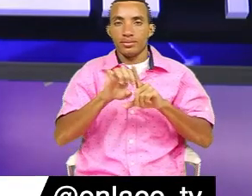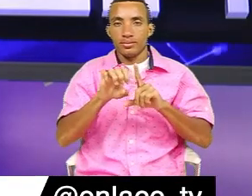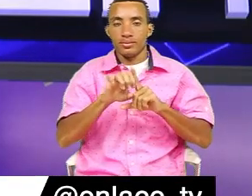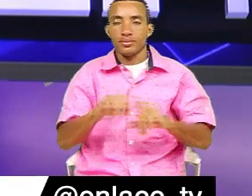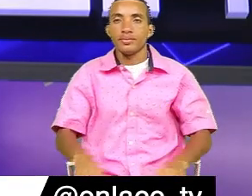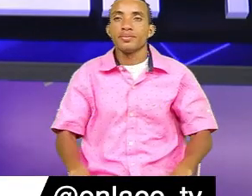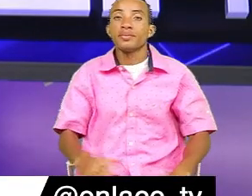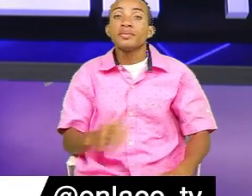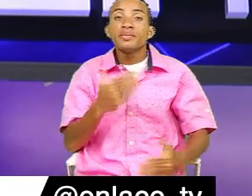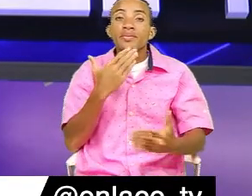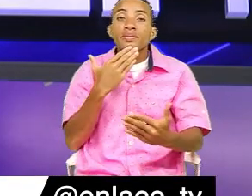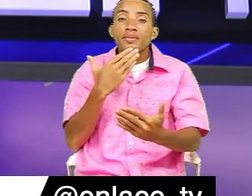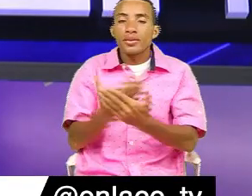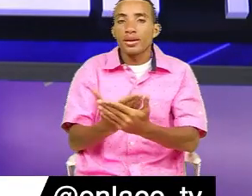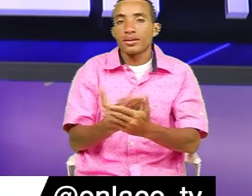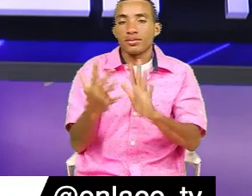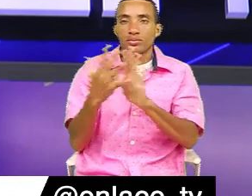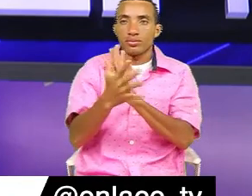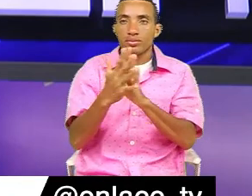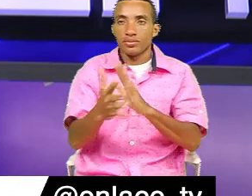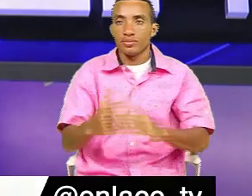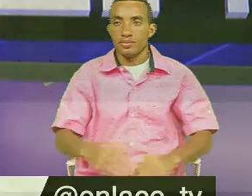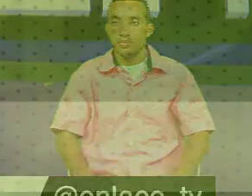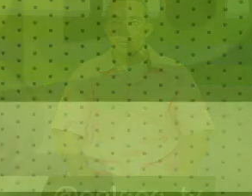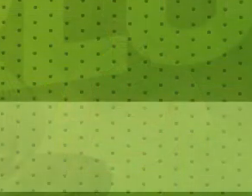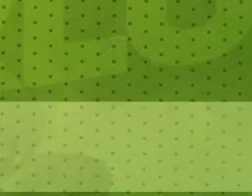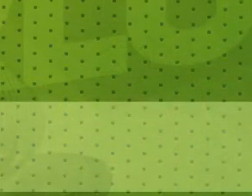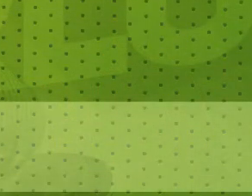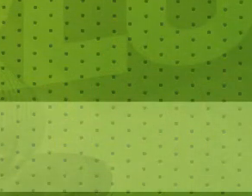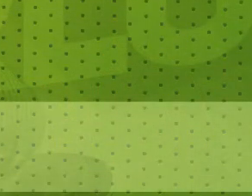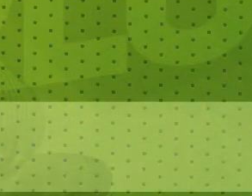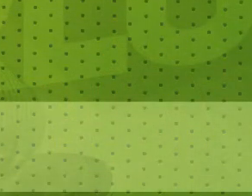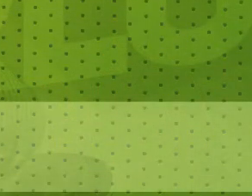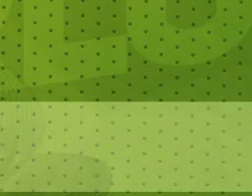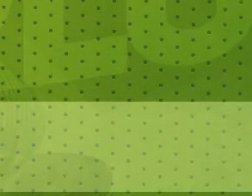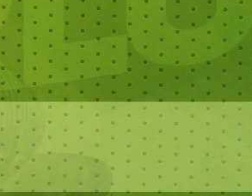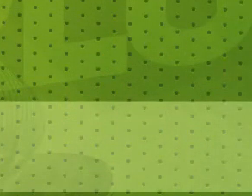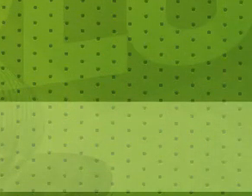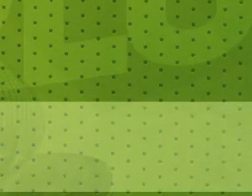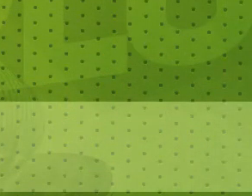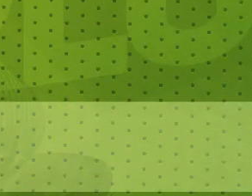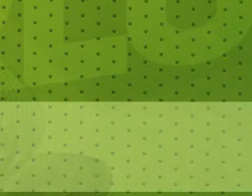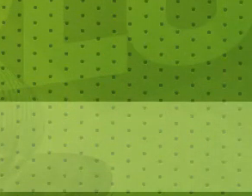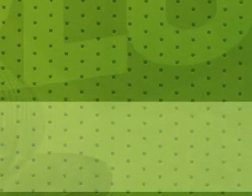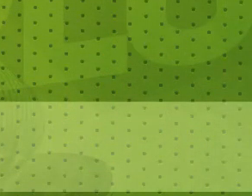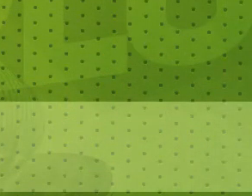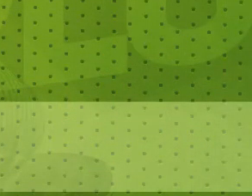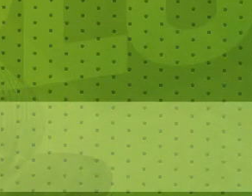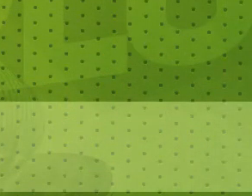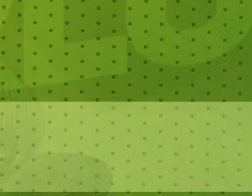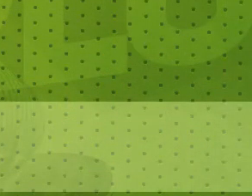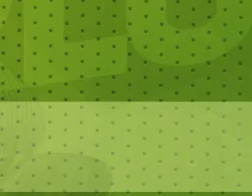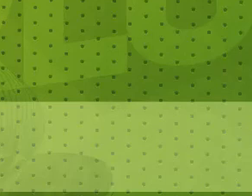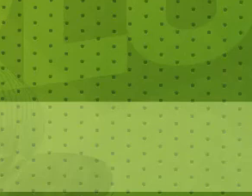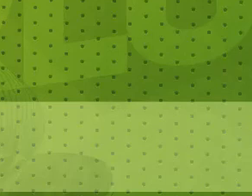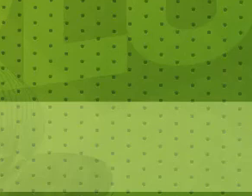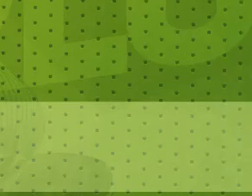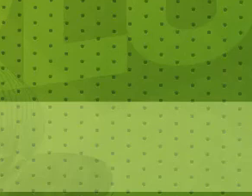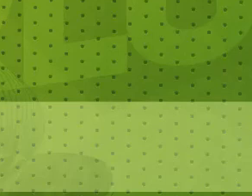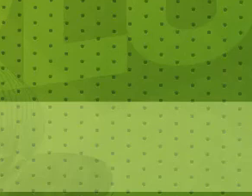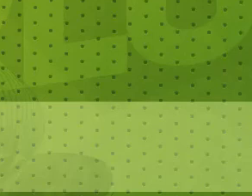Pedro, gracias por la información. El Instituto Antonio Nariño es formación con excelencia académica. Ya están abiertas las inscripciones para los nuevos estudiantes